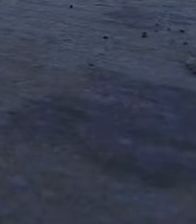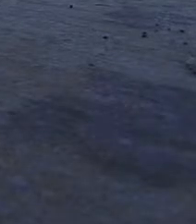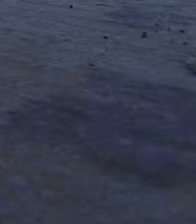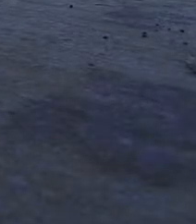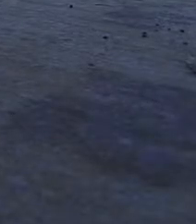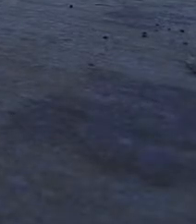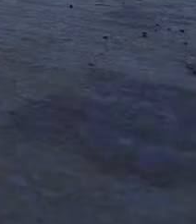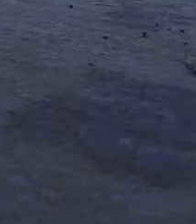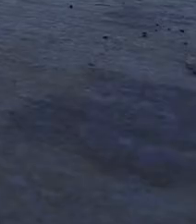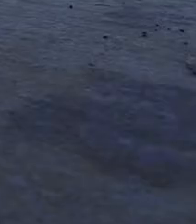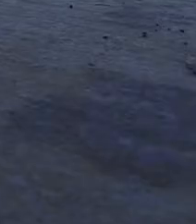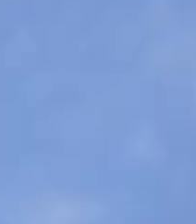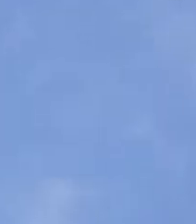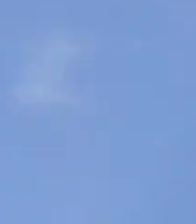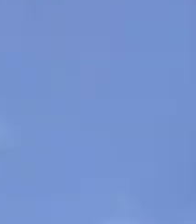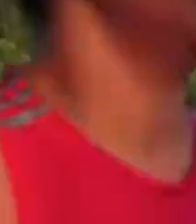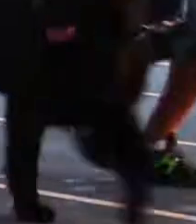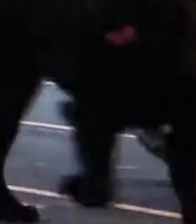correr.